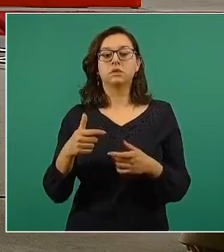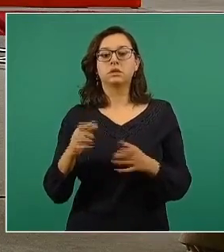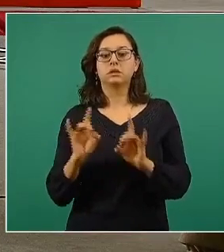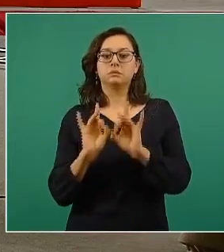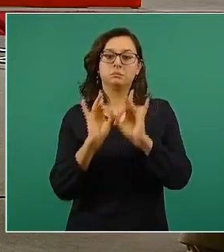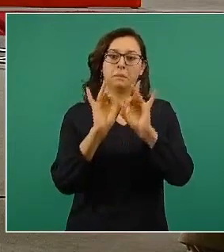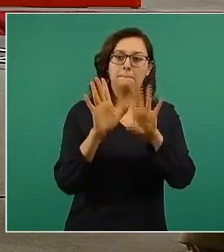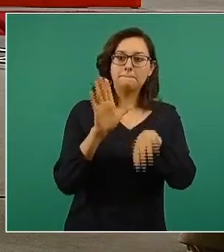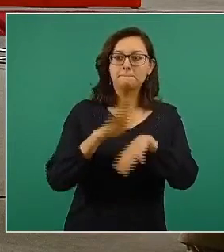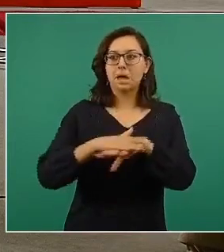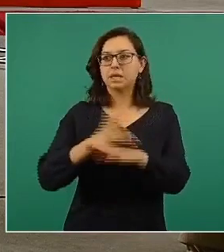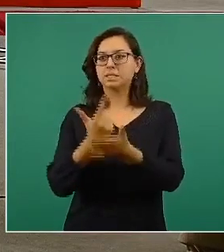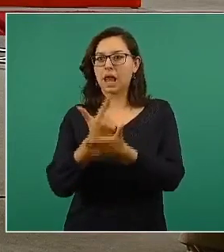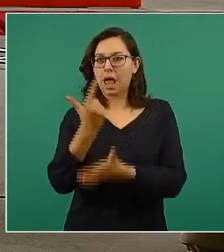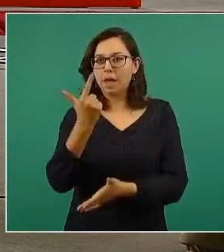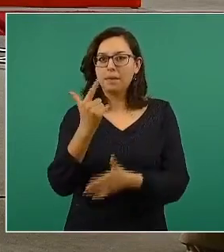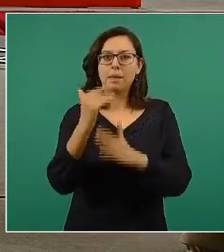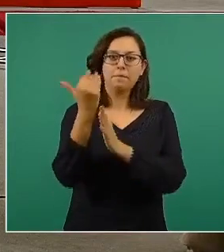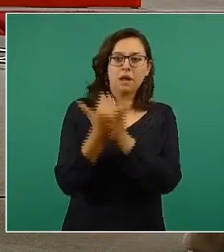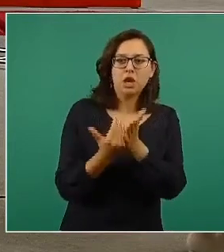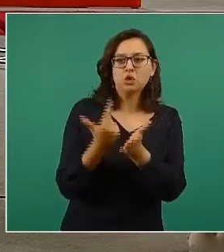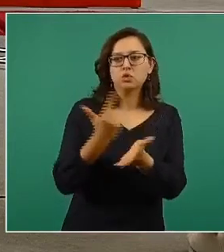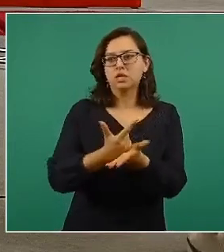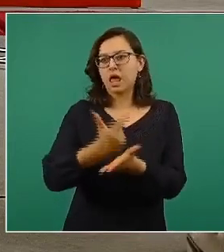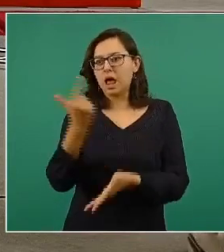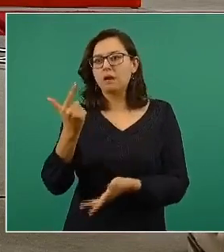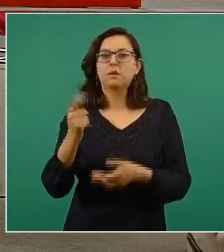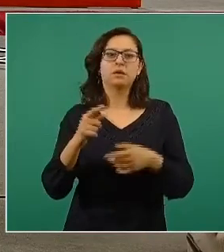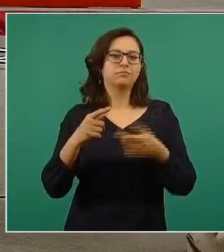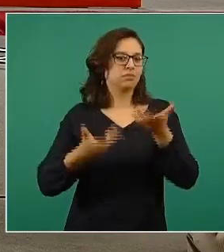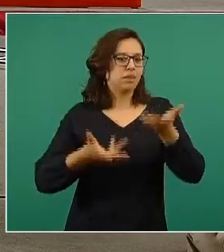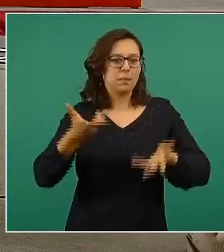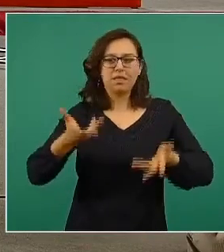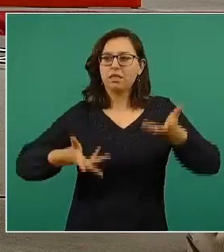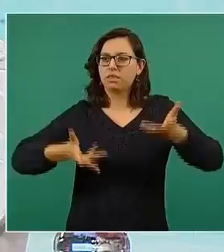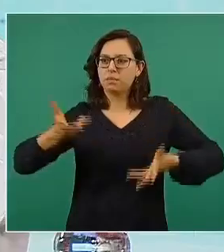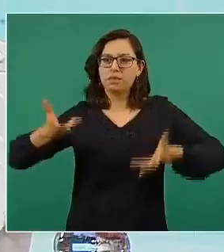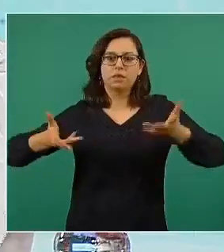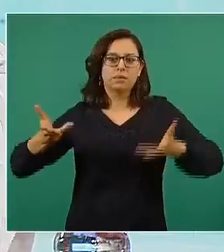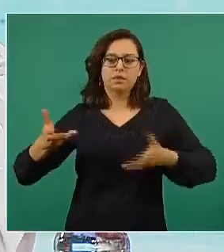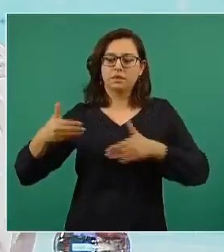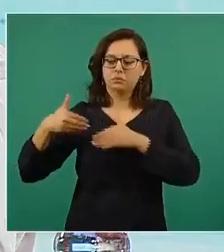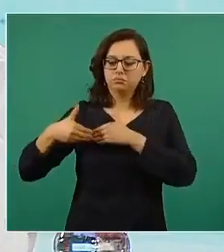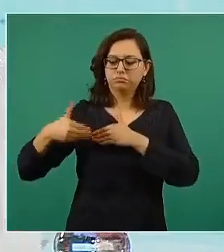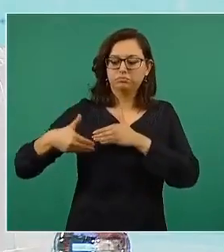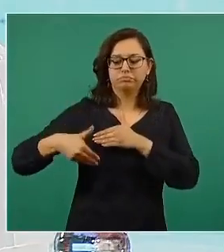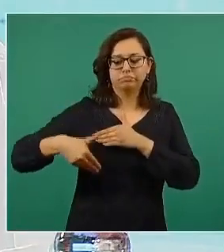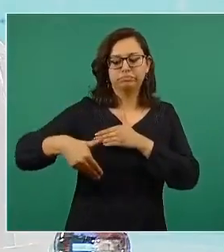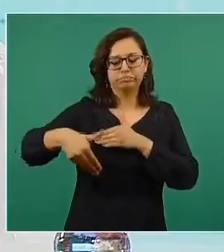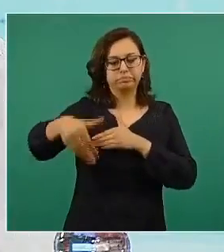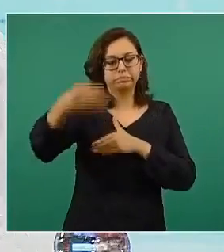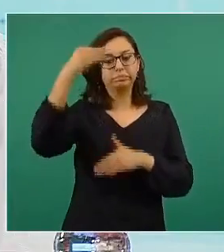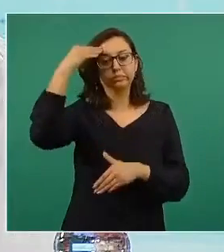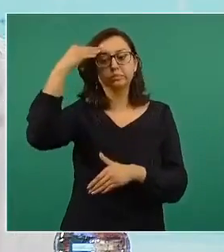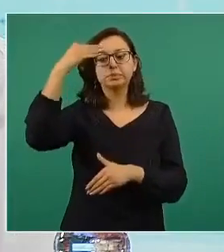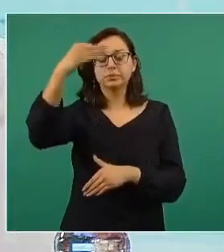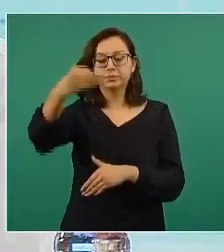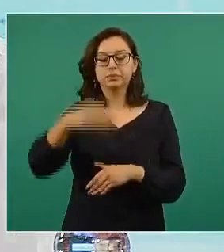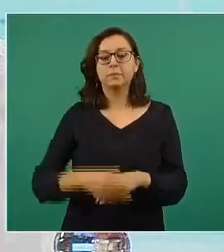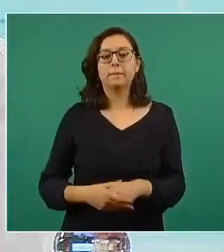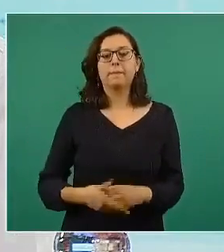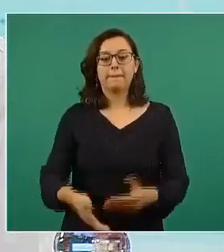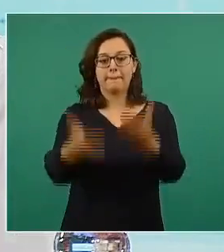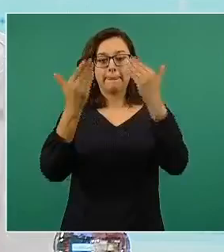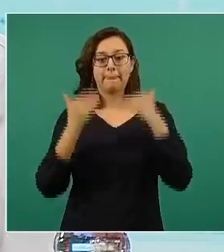eventos críticos desde la preparación hasta cada tema de respuesta, de coordinación y de acciones específicas. Enseguida el